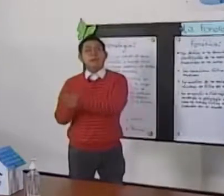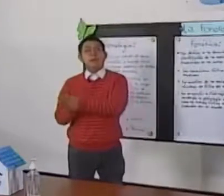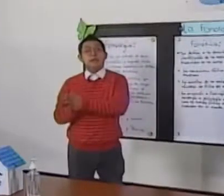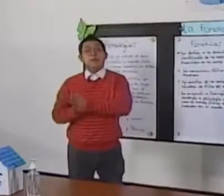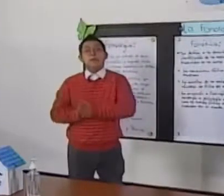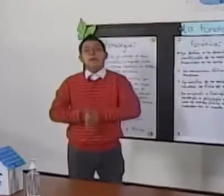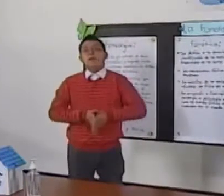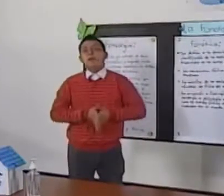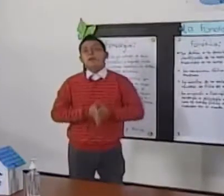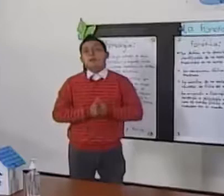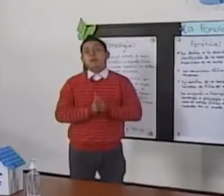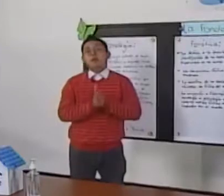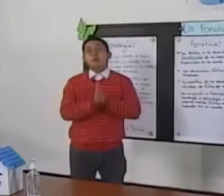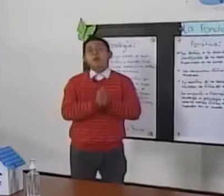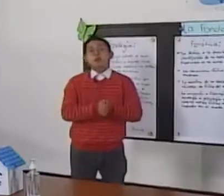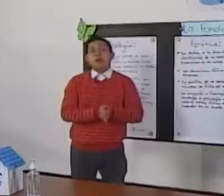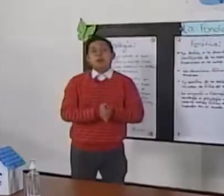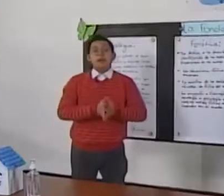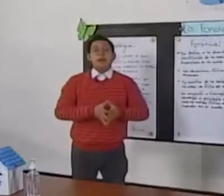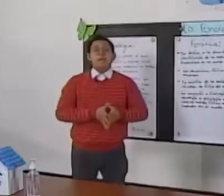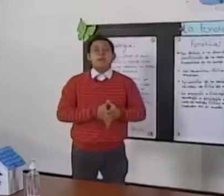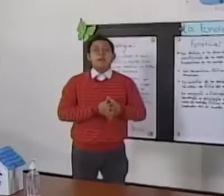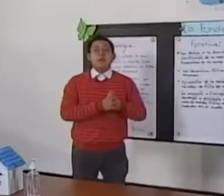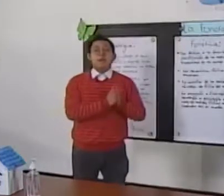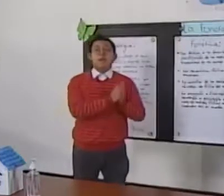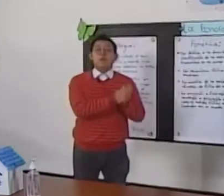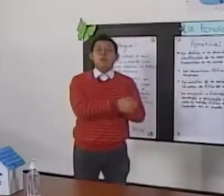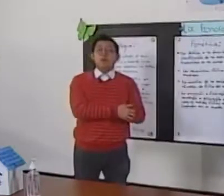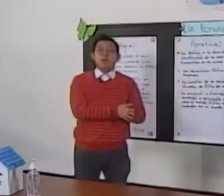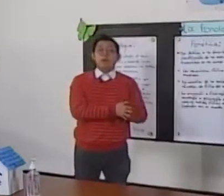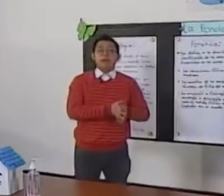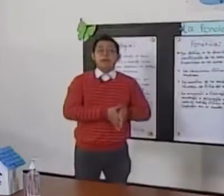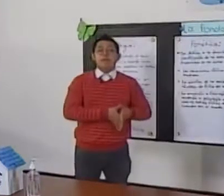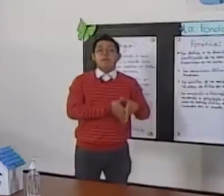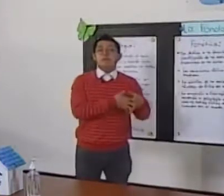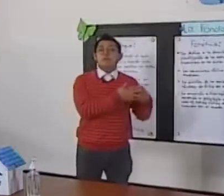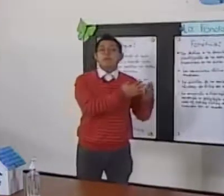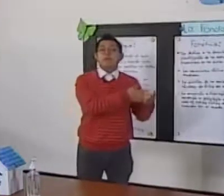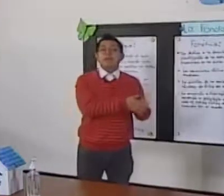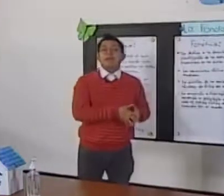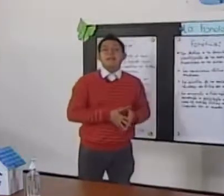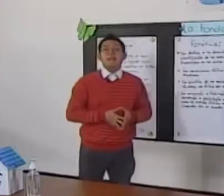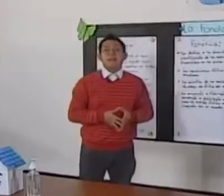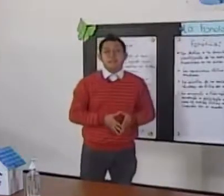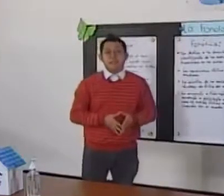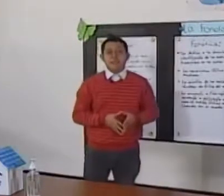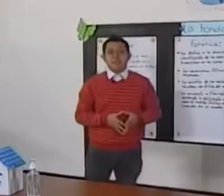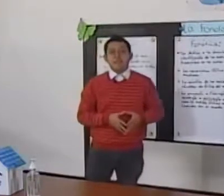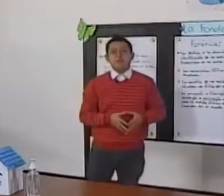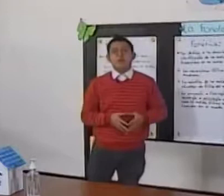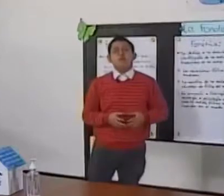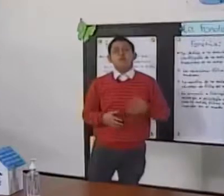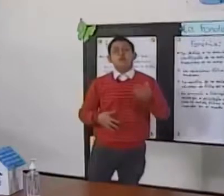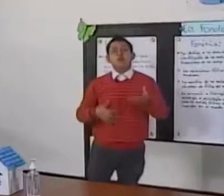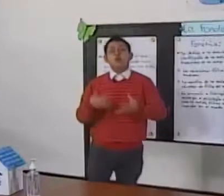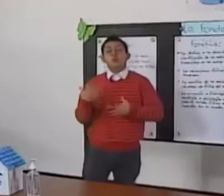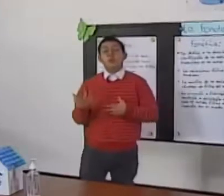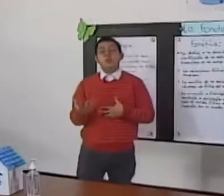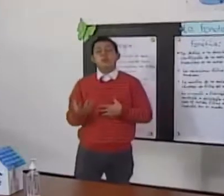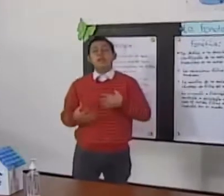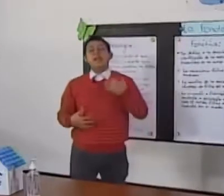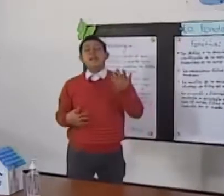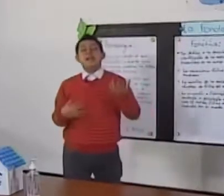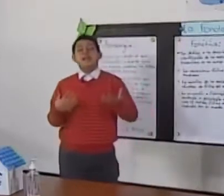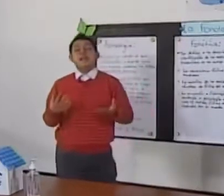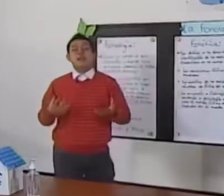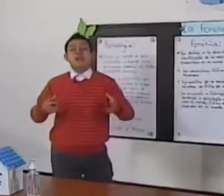la semántica, hablamos de la fonología, hablamos de la morfología y hablamos también de la sintaxis. Entonces nosotros